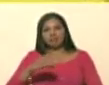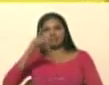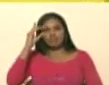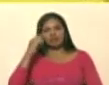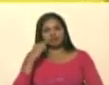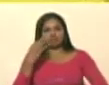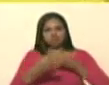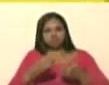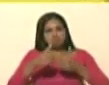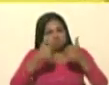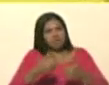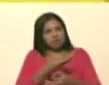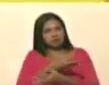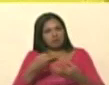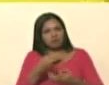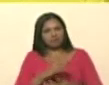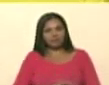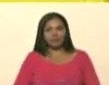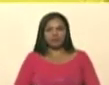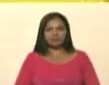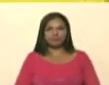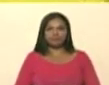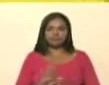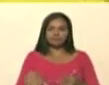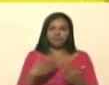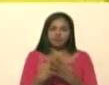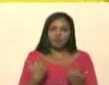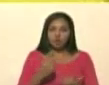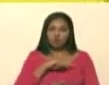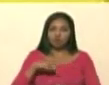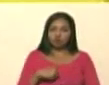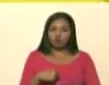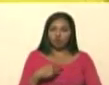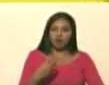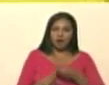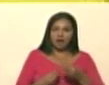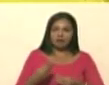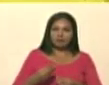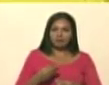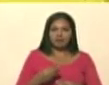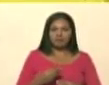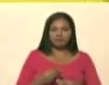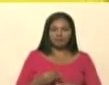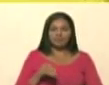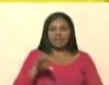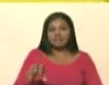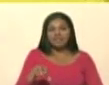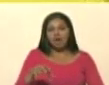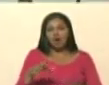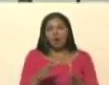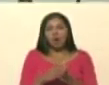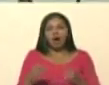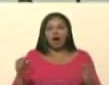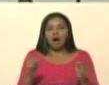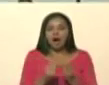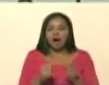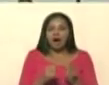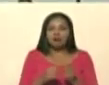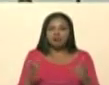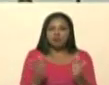si rodríguez precisamente vamos a terminar en el estado anzoátegui las manos para el oriente del